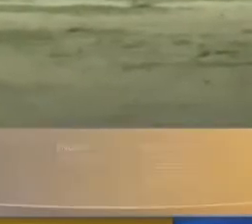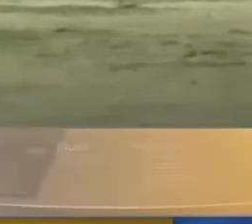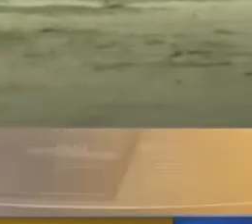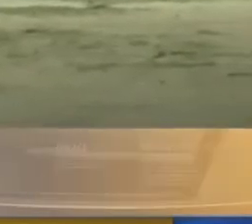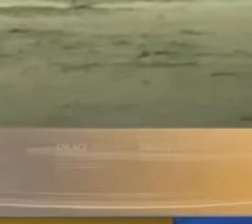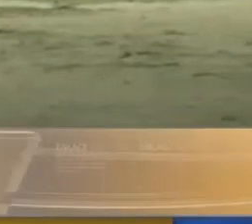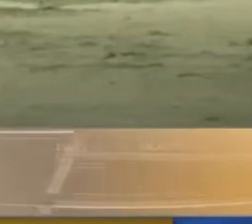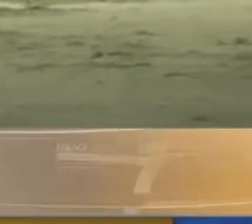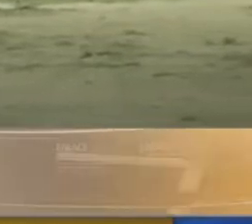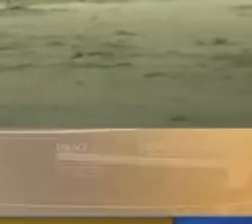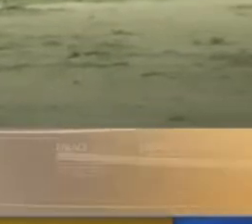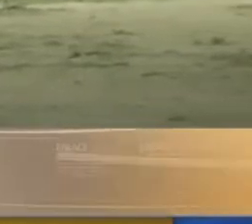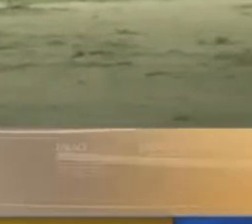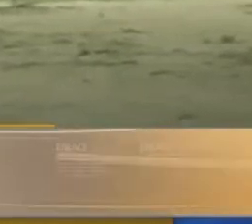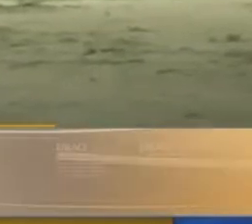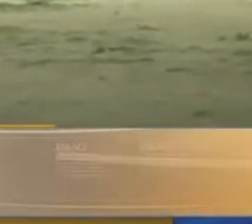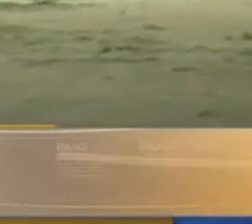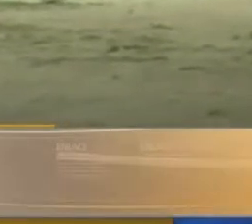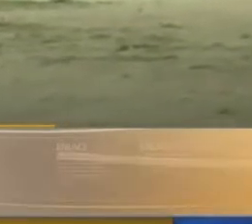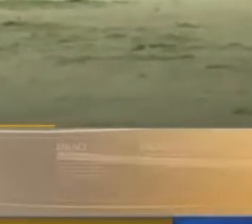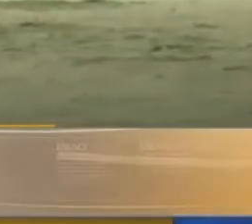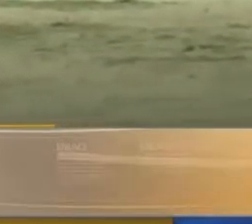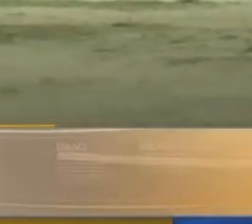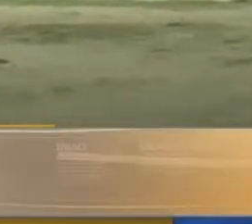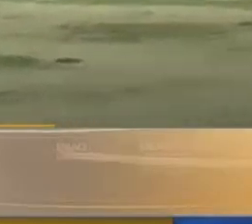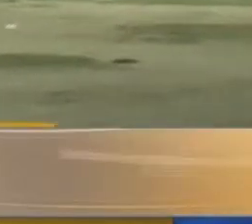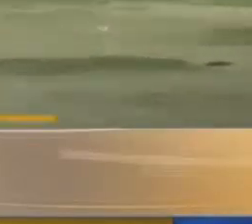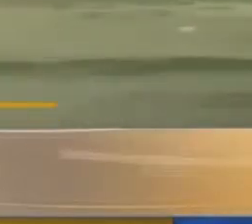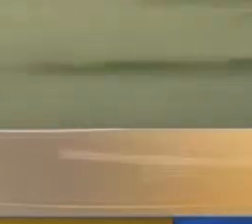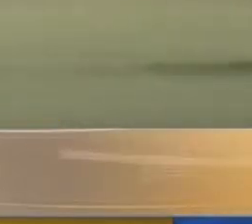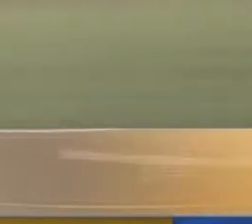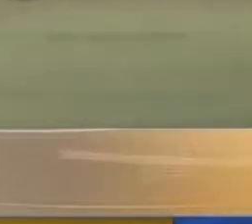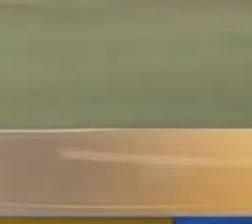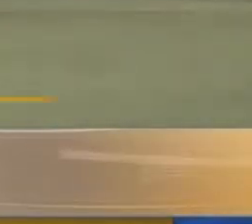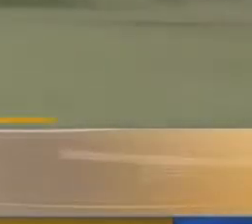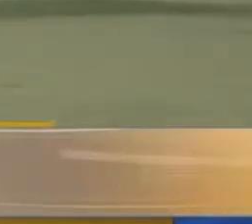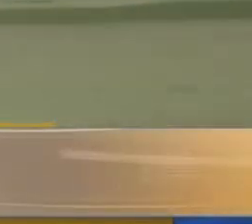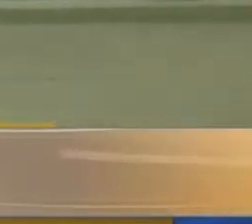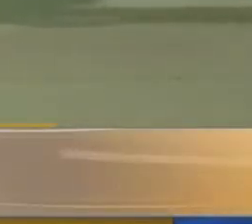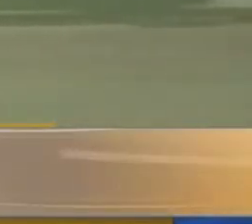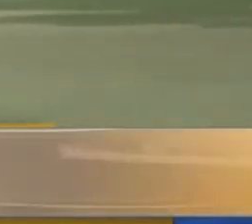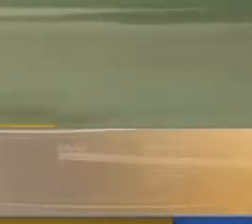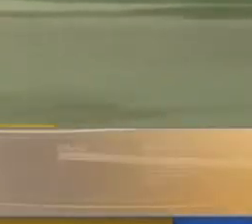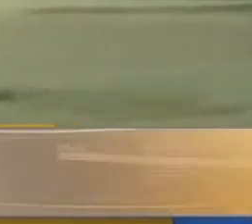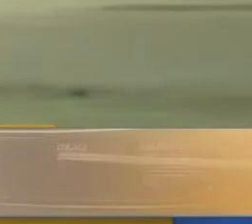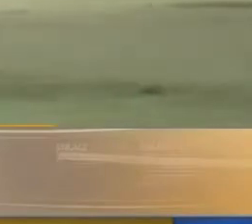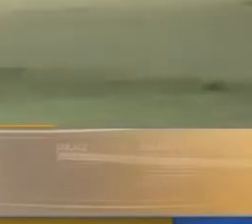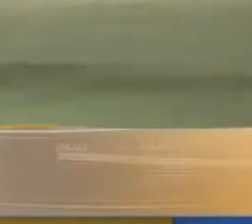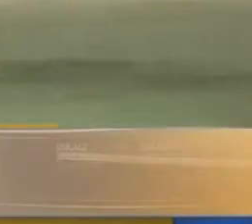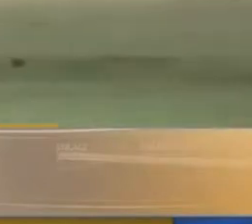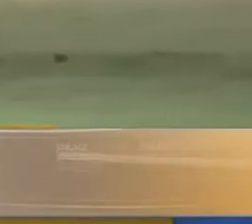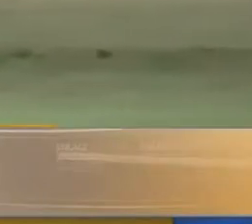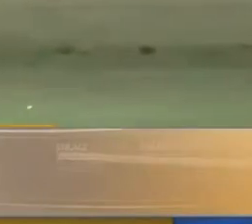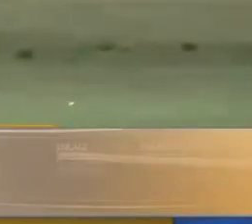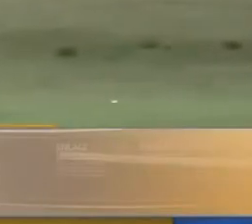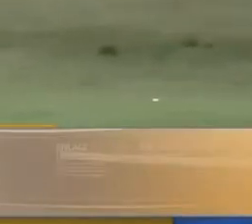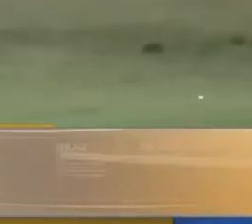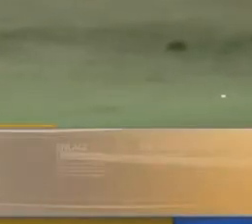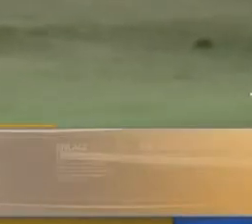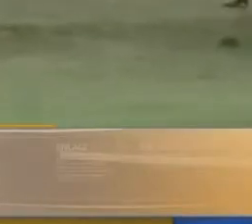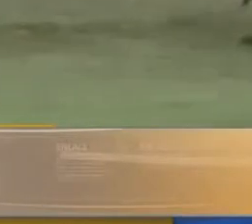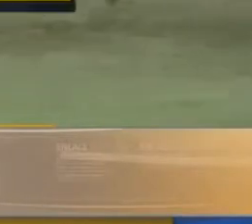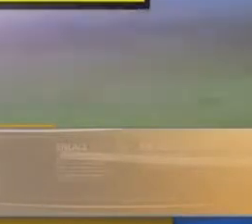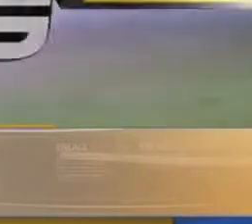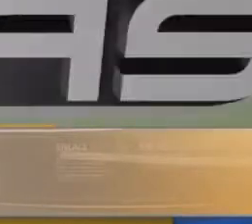los deportes, Club Deportivos Marianos continúa su preparación en la cancha del barrio La Esperanza. La categoría sub-14 es segundo en la tabla de posiciones